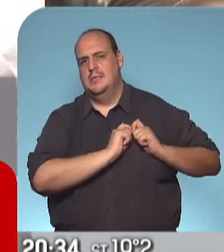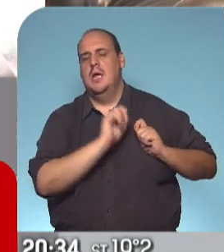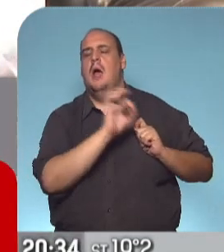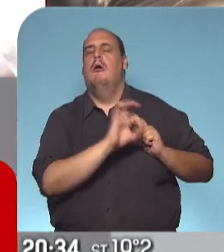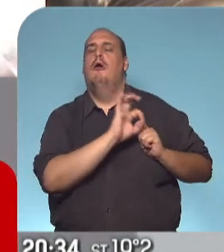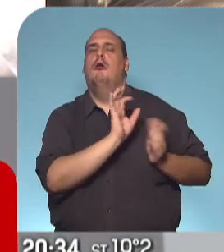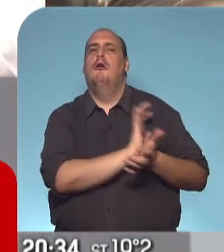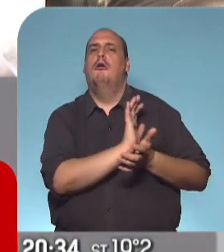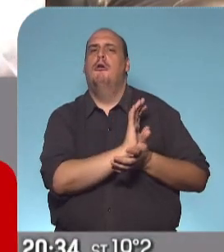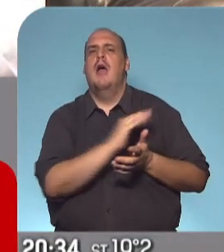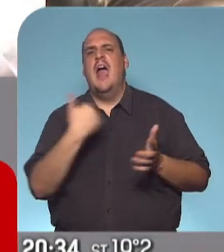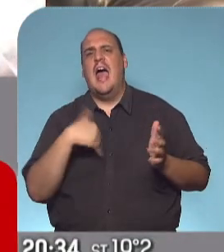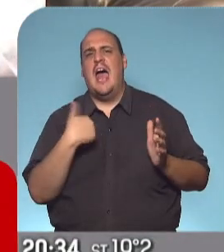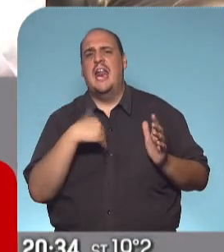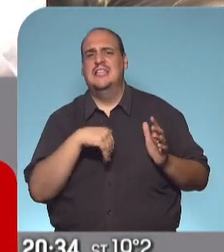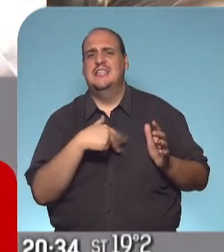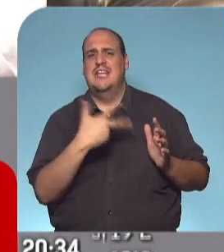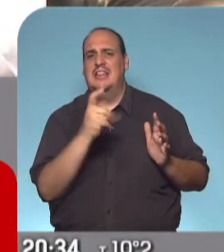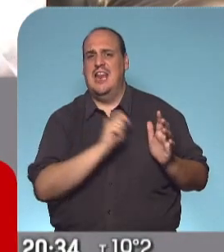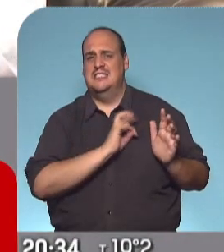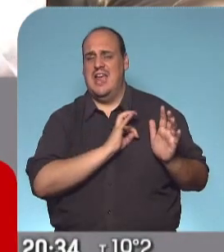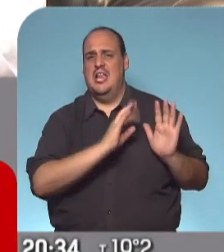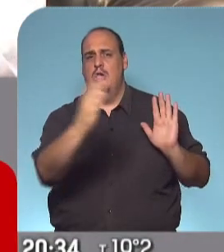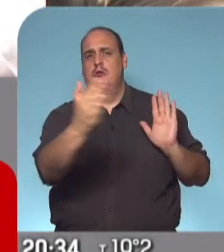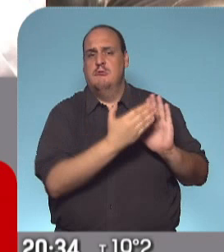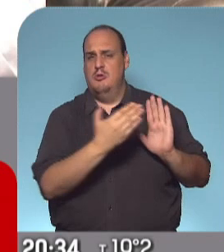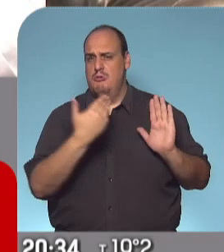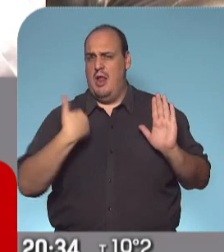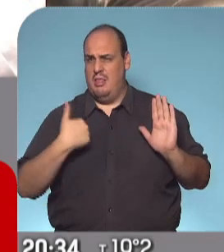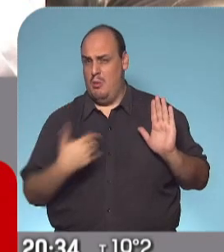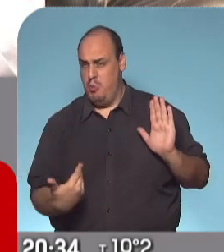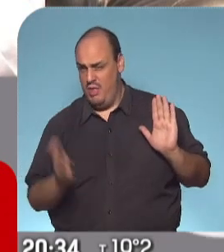puede acortar ese periodo de gracia presentado originalmente en la propuesta.